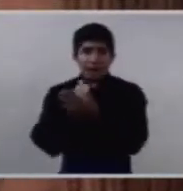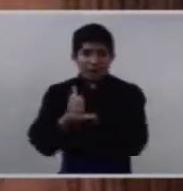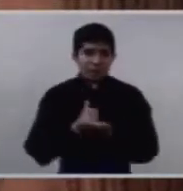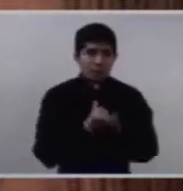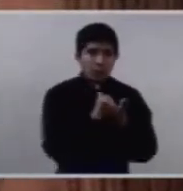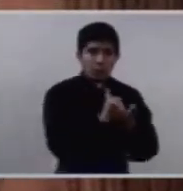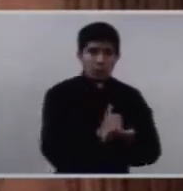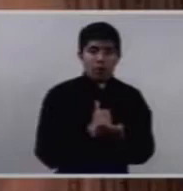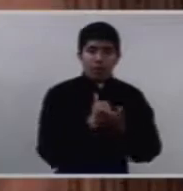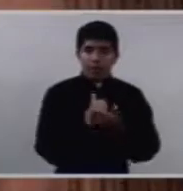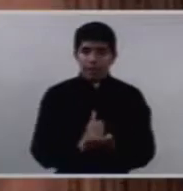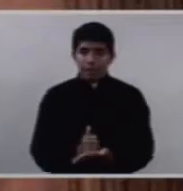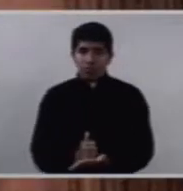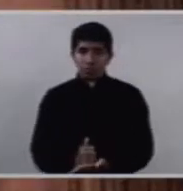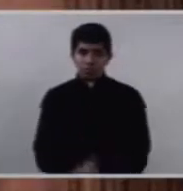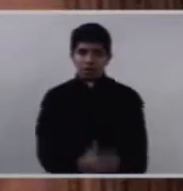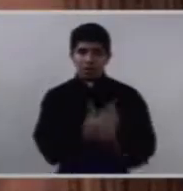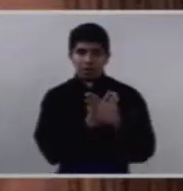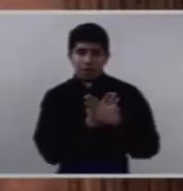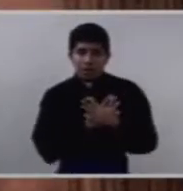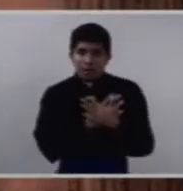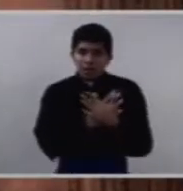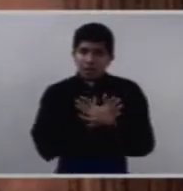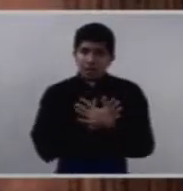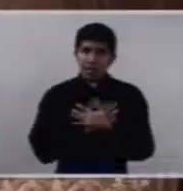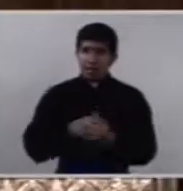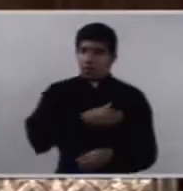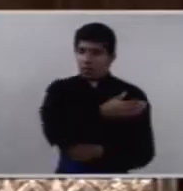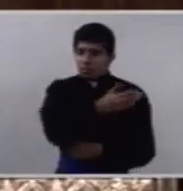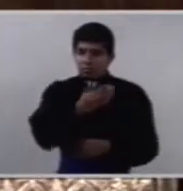que nos amemos unos a otros.